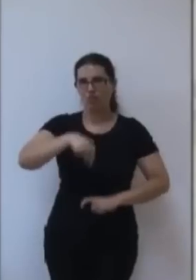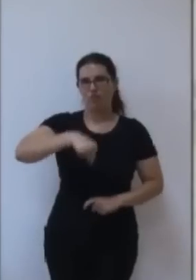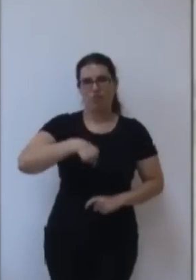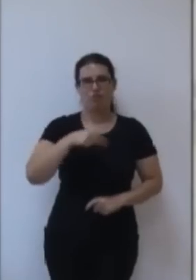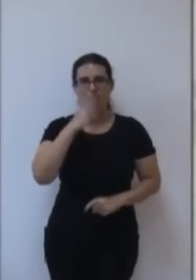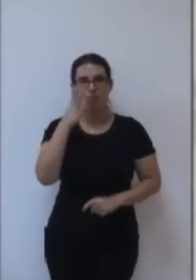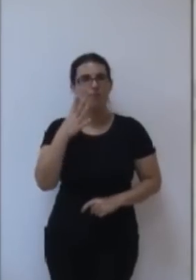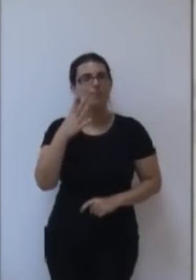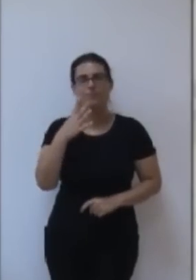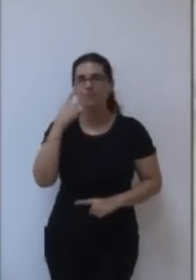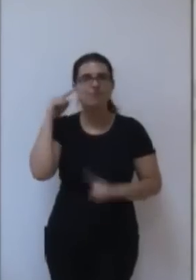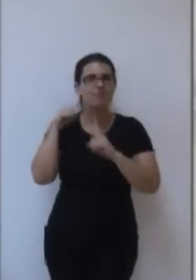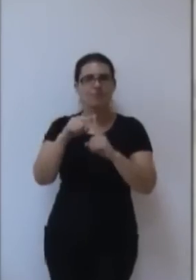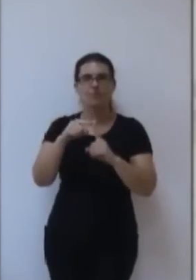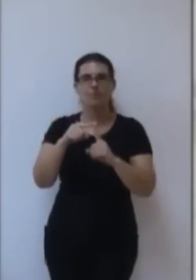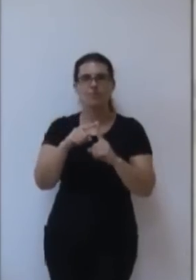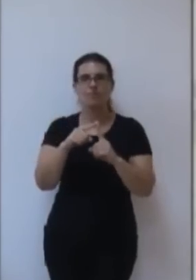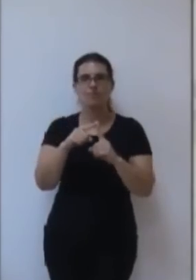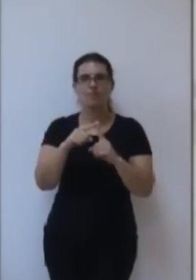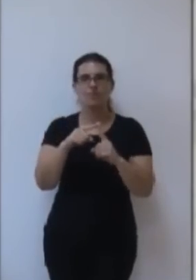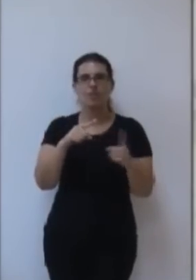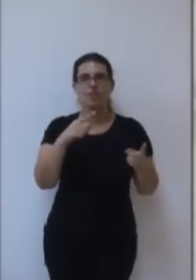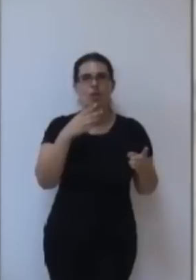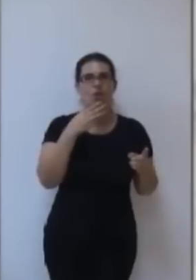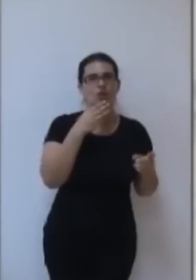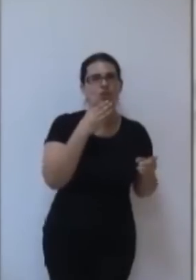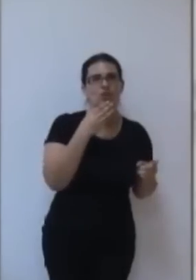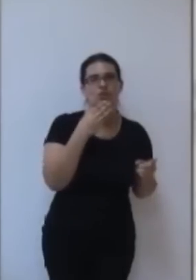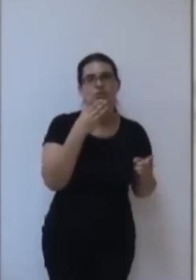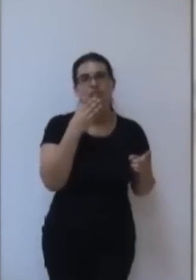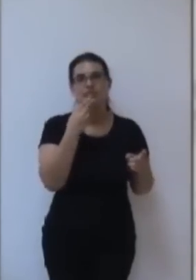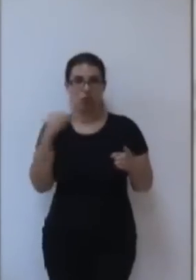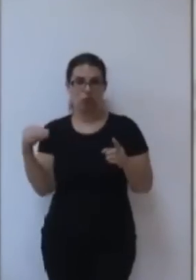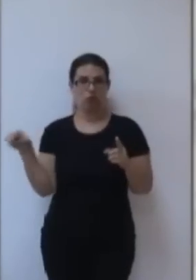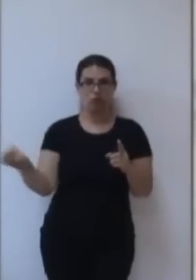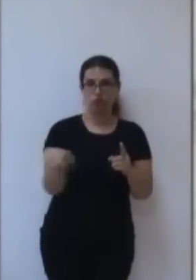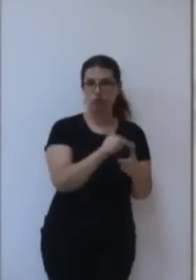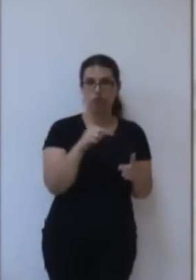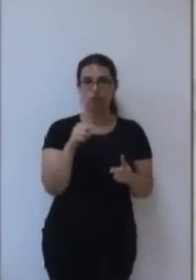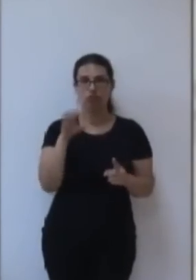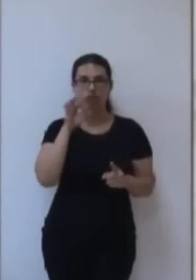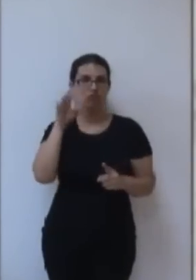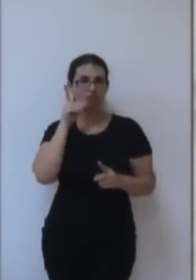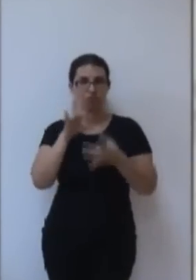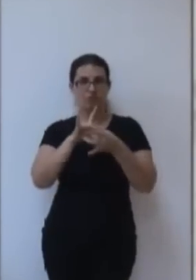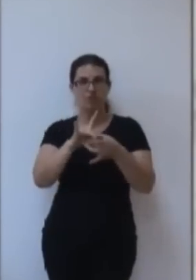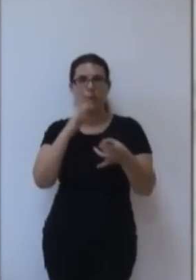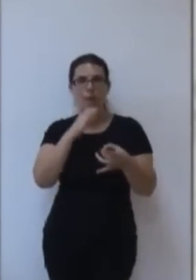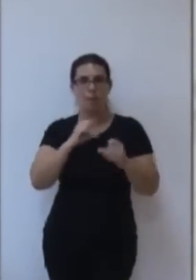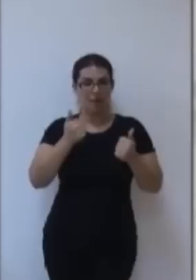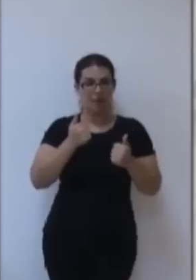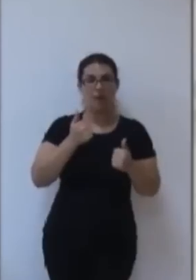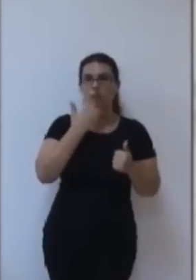que tienen que estar los chicos, perdonadme la expresión, sí, desde el proceso en el que empieza a diseñarse. O sea, no se